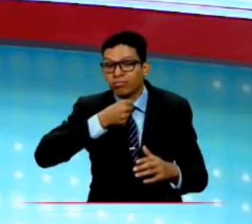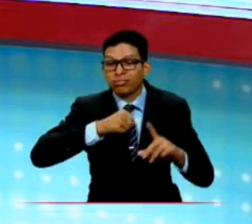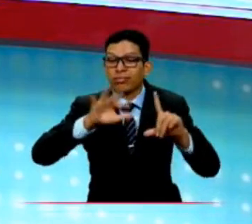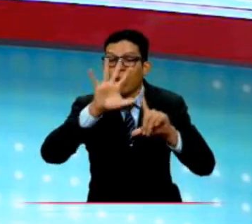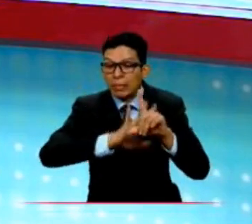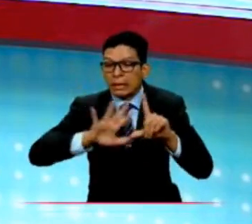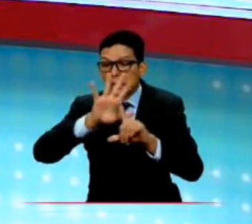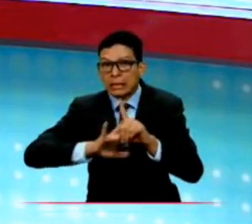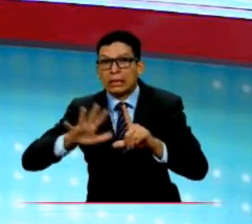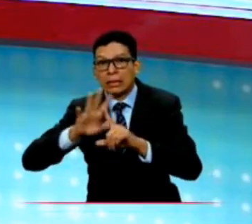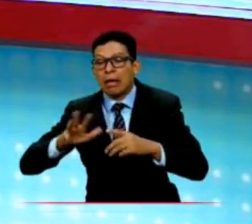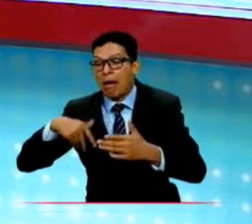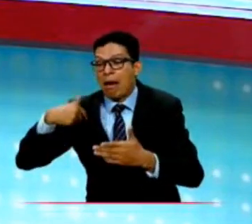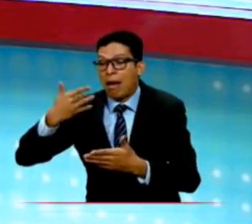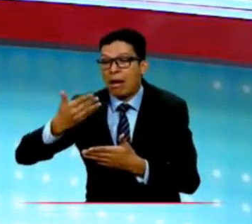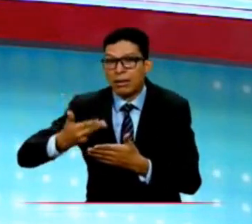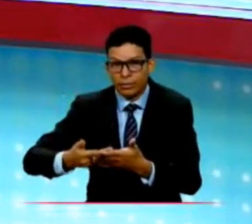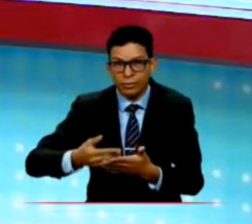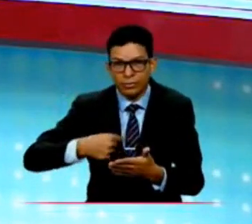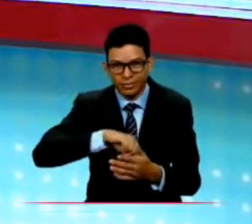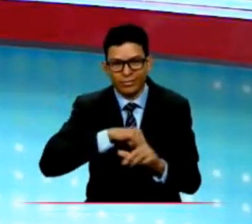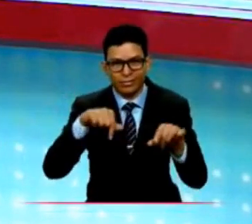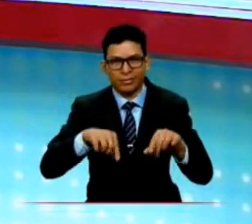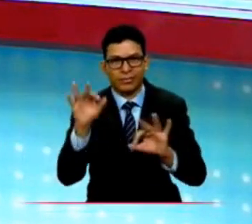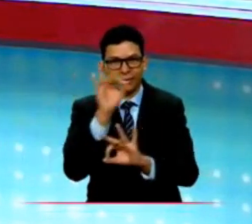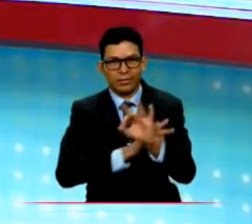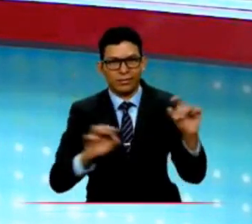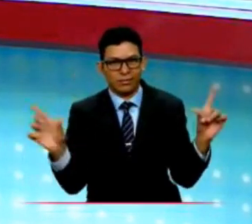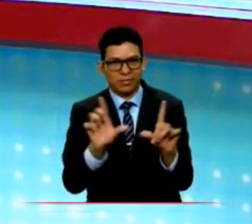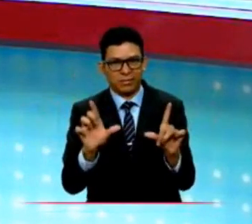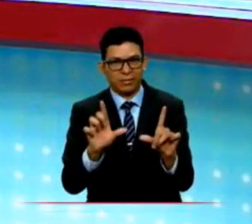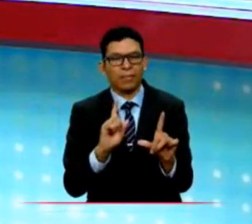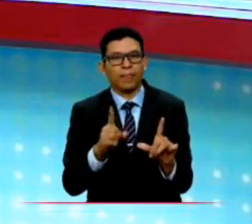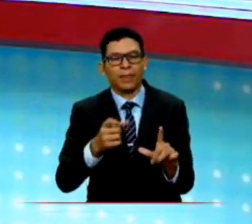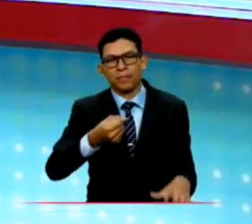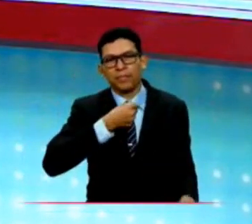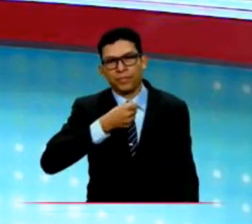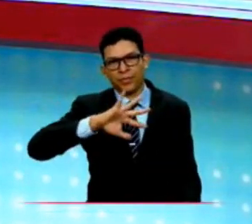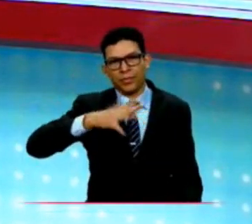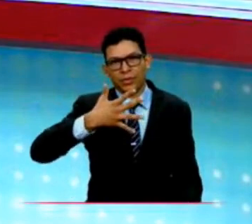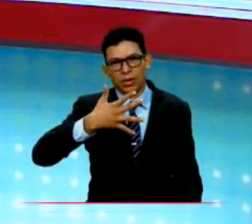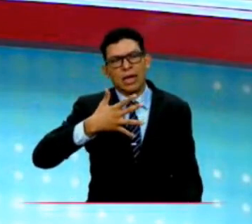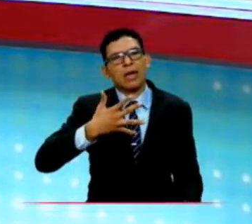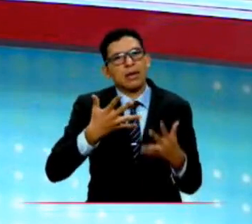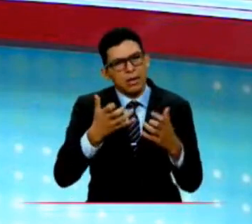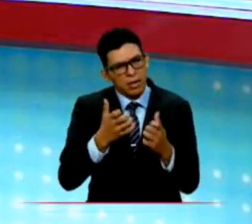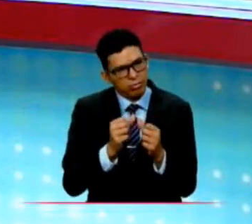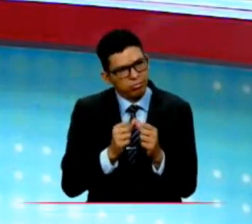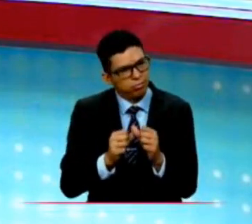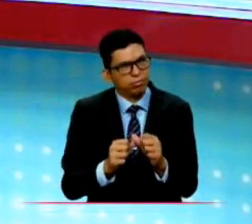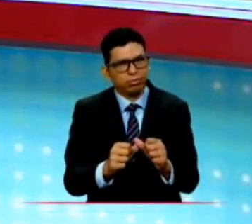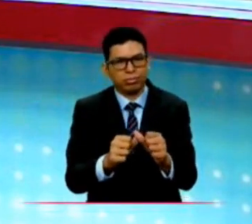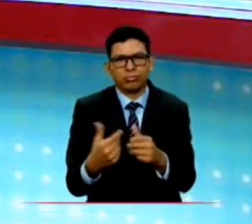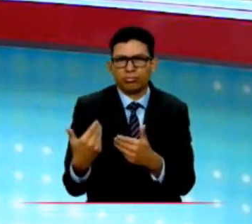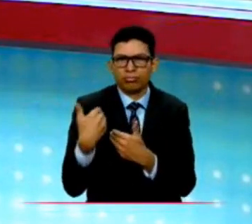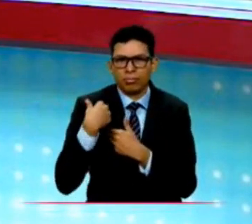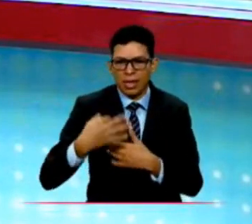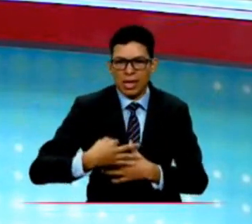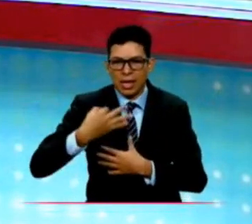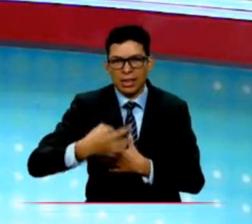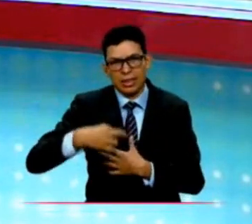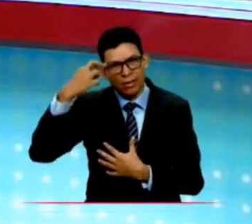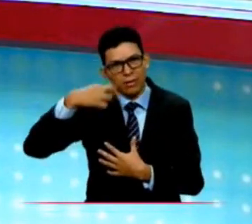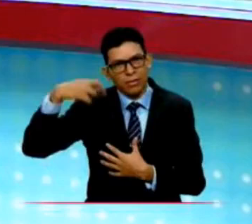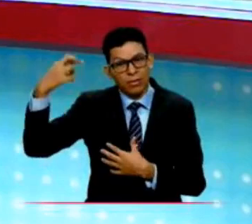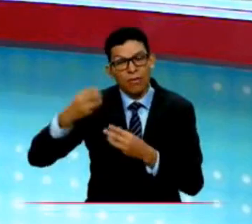9.000 emisiones ininterrumpidas a través de nuestro canal regional Telepacífico, Noti5 promete conservar su responsabilidad, ética